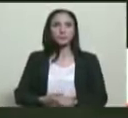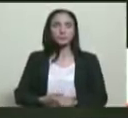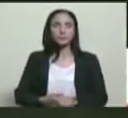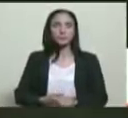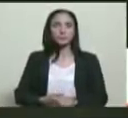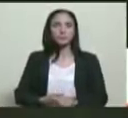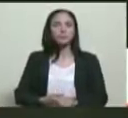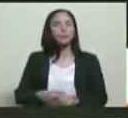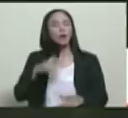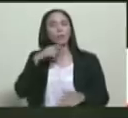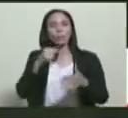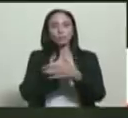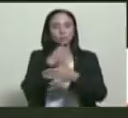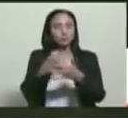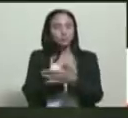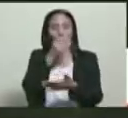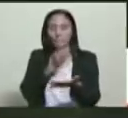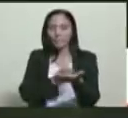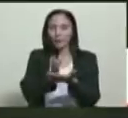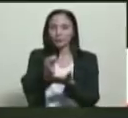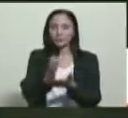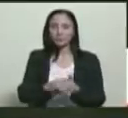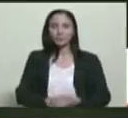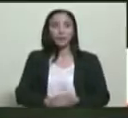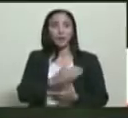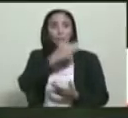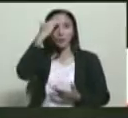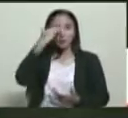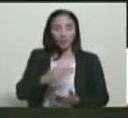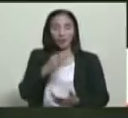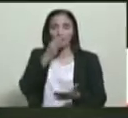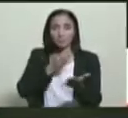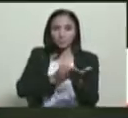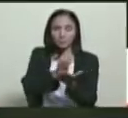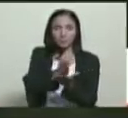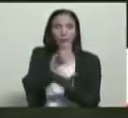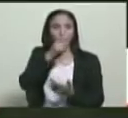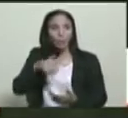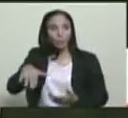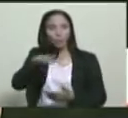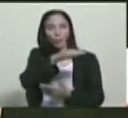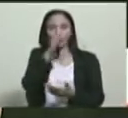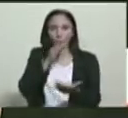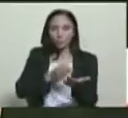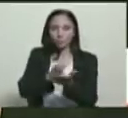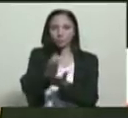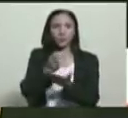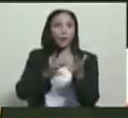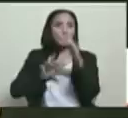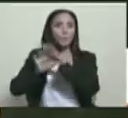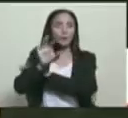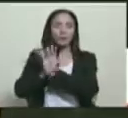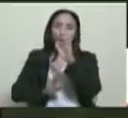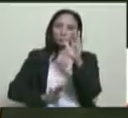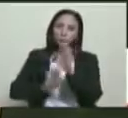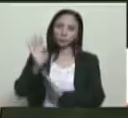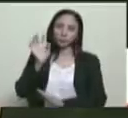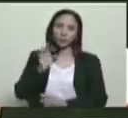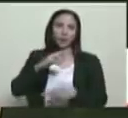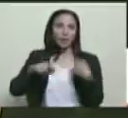Sigamos en marcha por la lealtad militar, por la lealtad popular, a la patria y a la